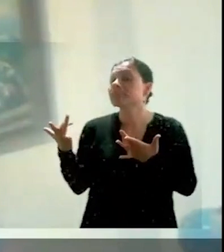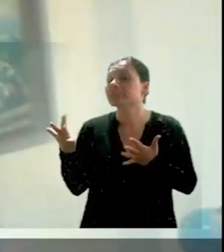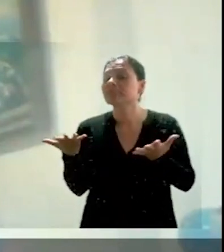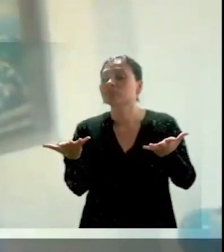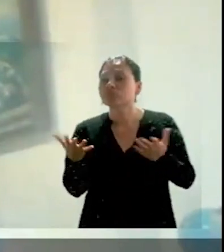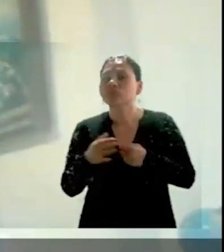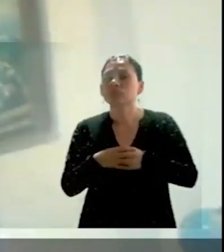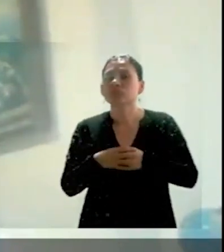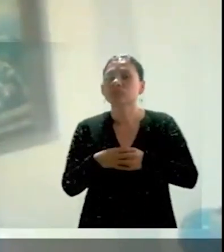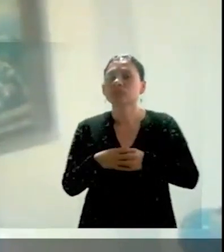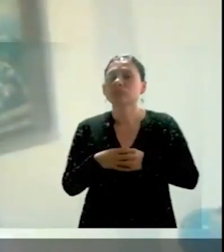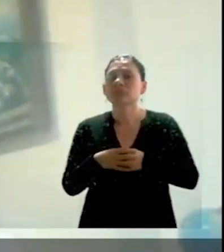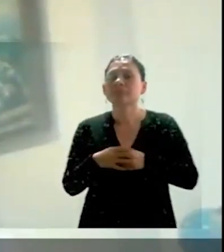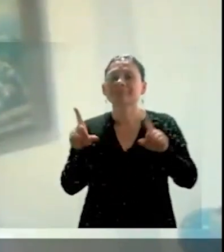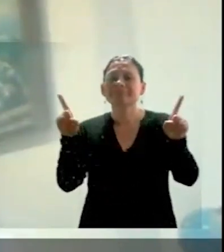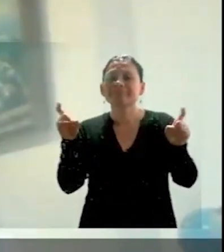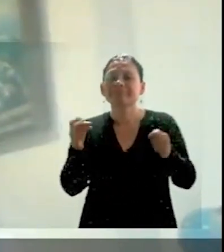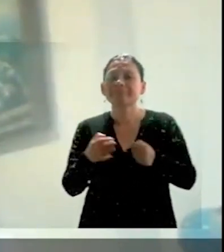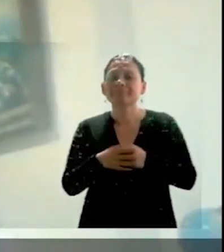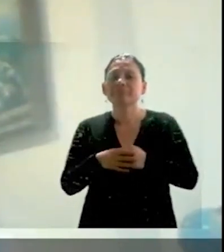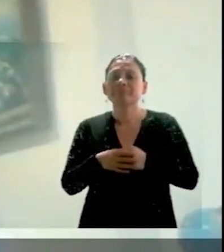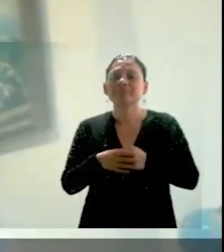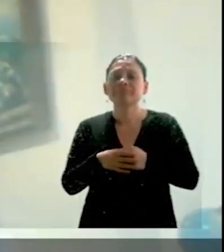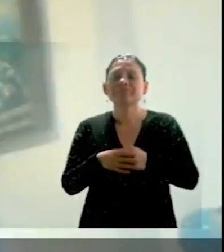manejar el asunto un poco